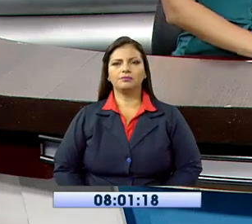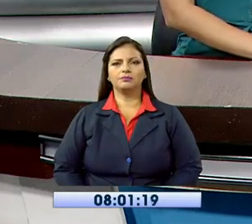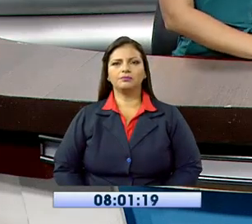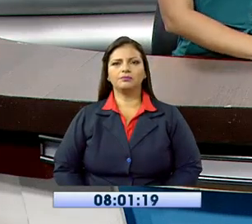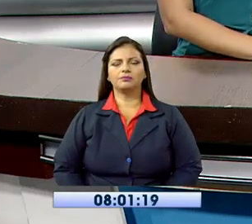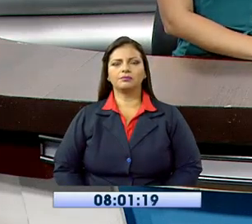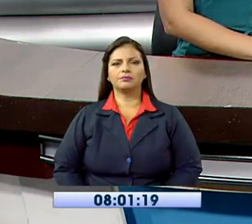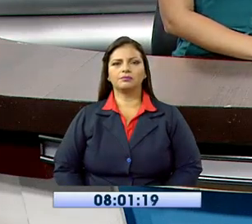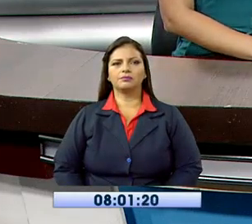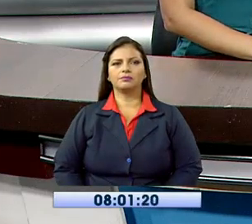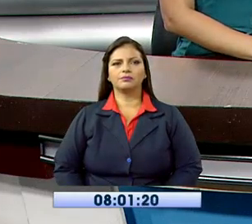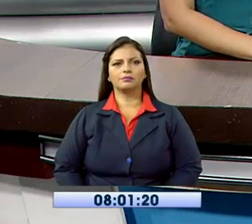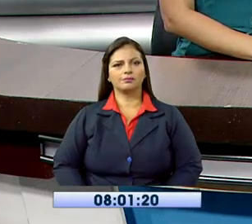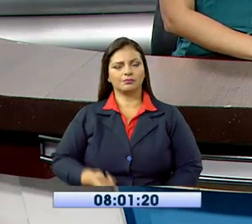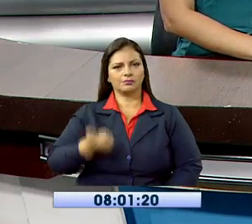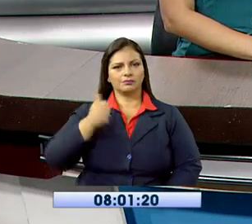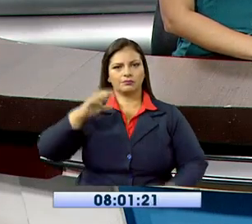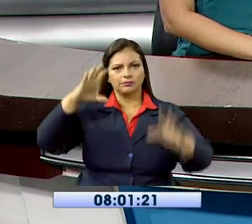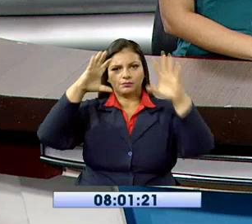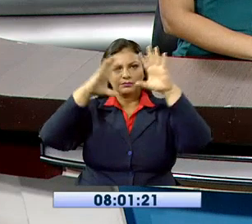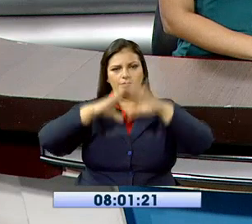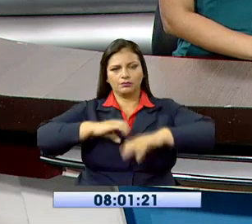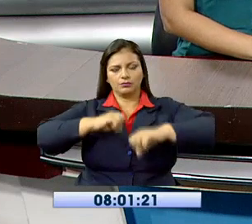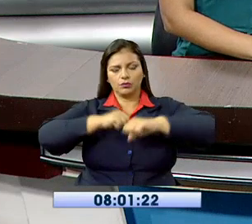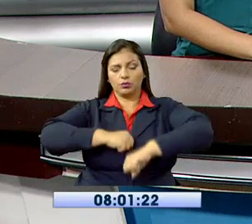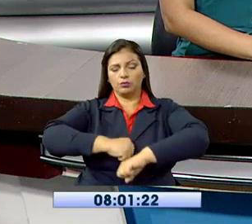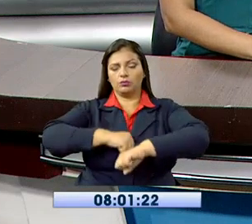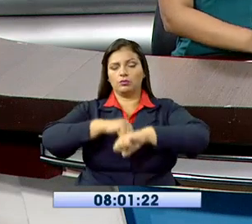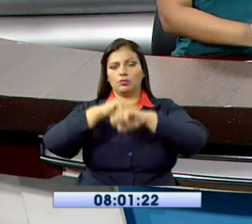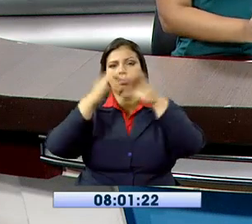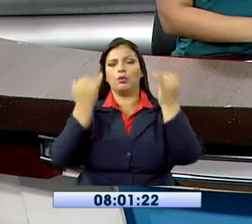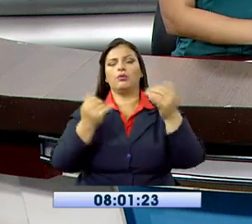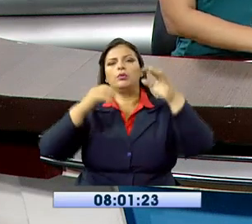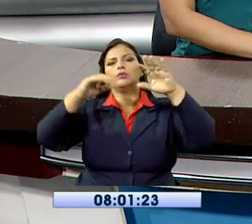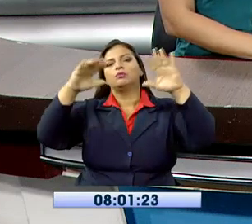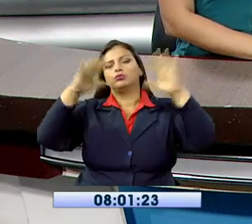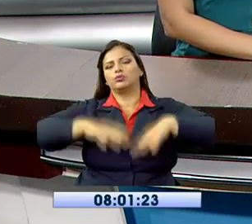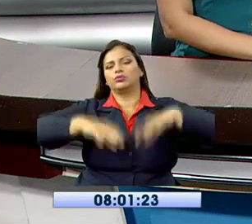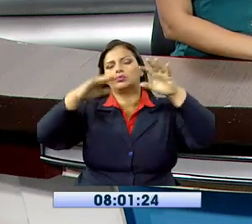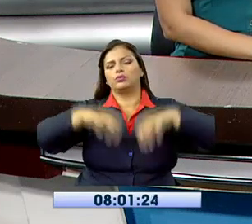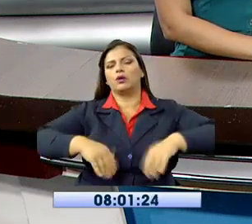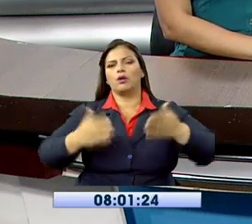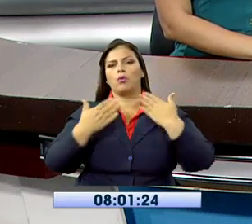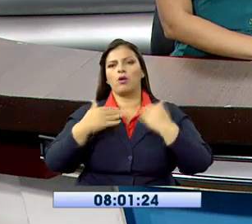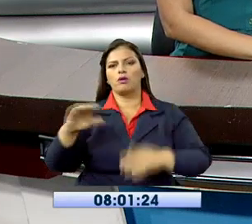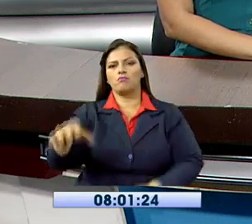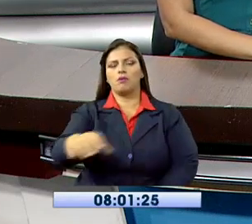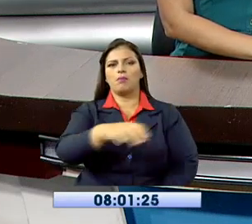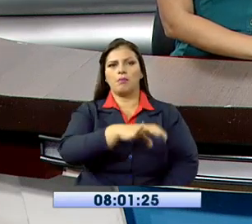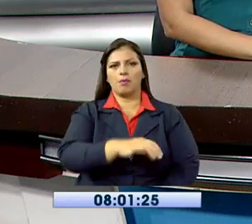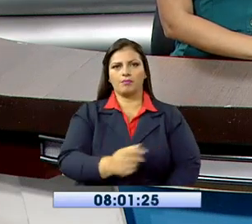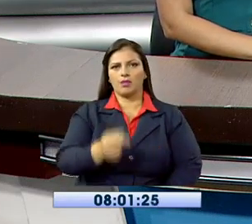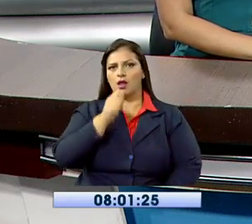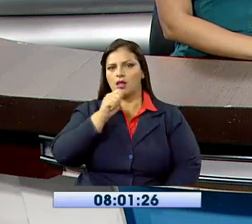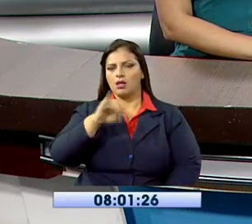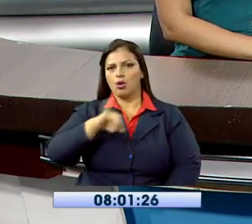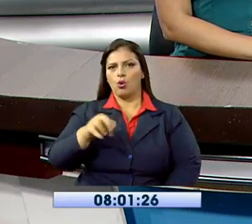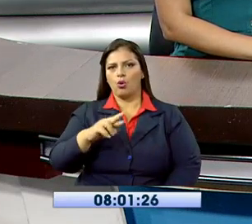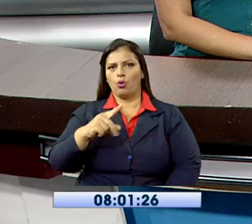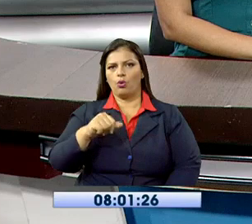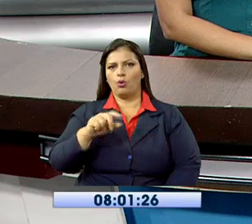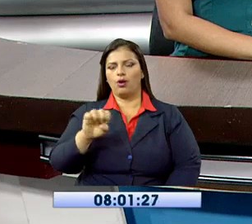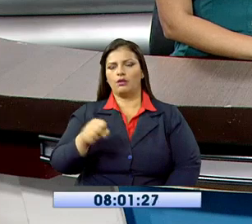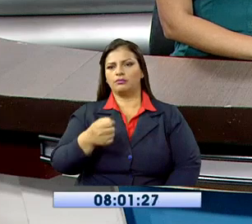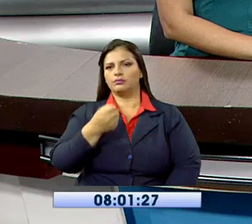torrencial aguacero se registró la noche del domingo y madrugada de este lunes en diferentes sectores de Guayaquil. Jorge Salazar realizó un recorrido por las calles